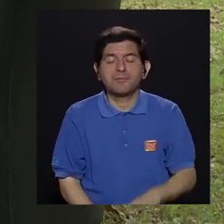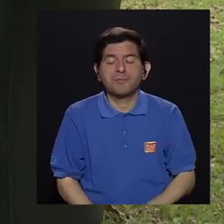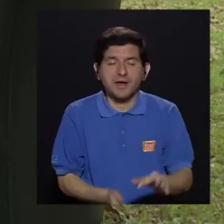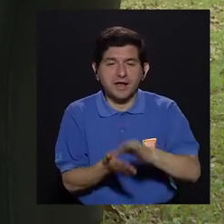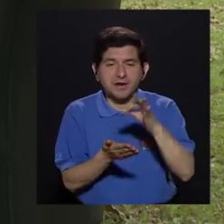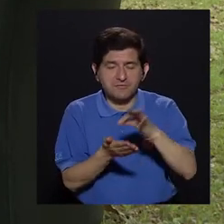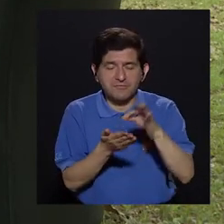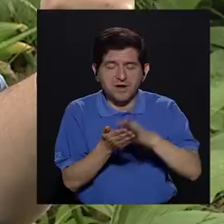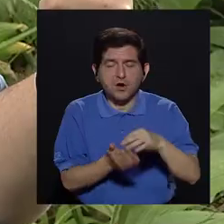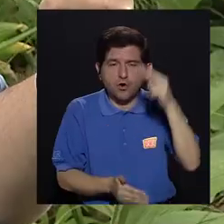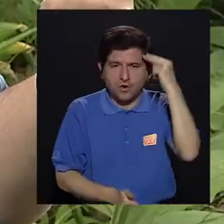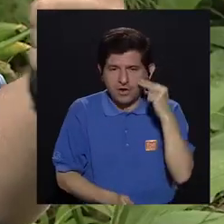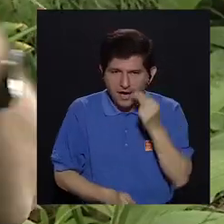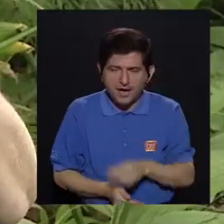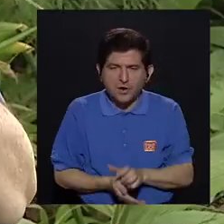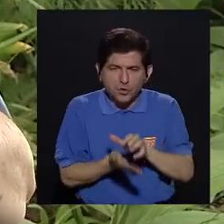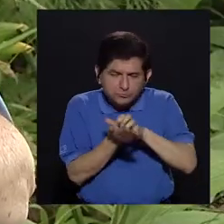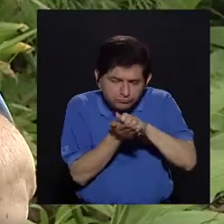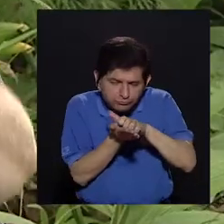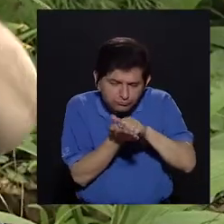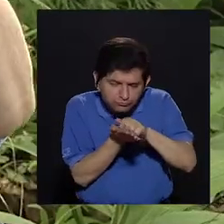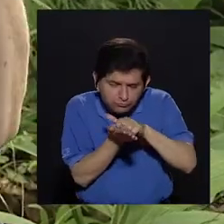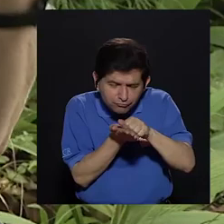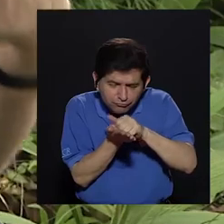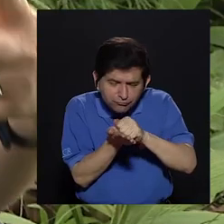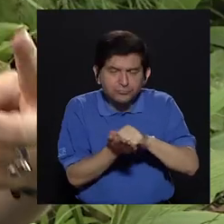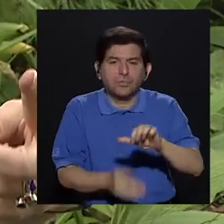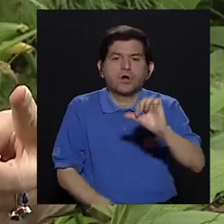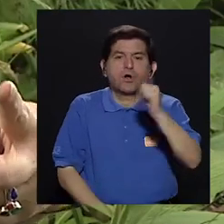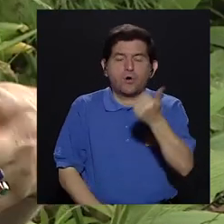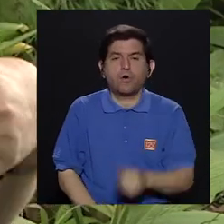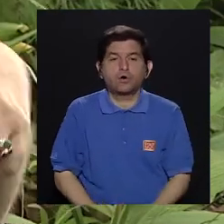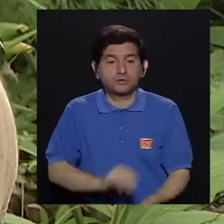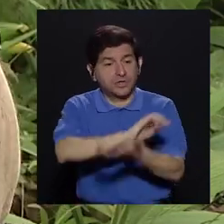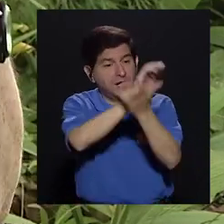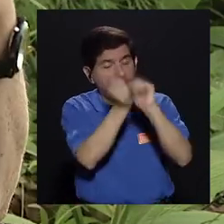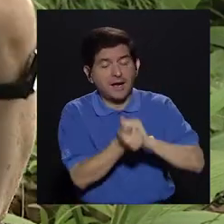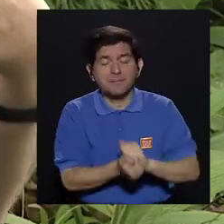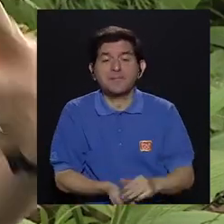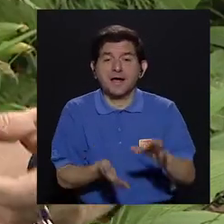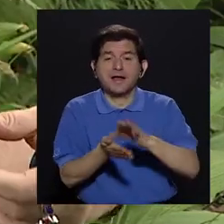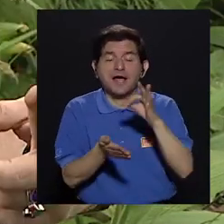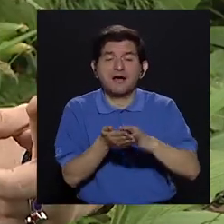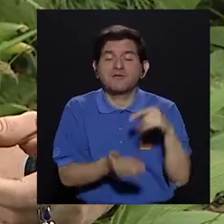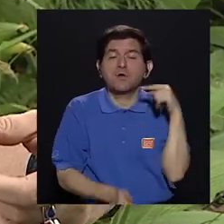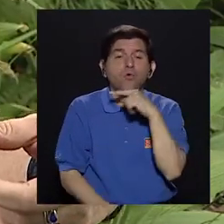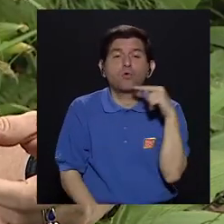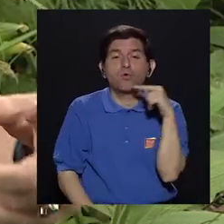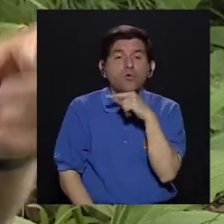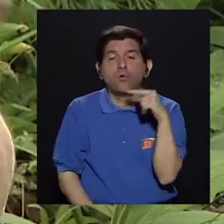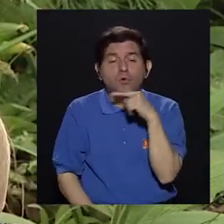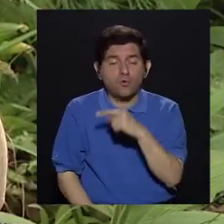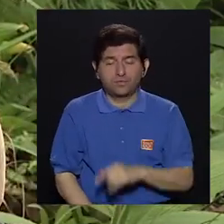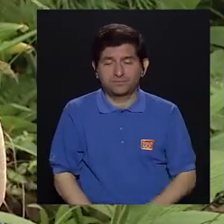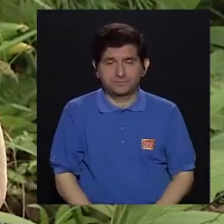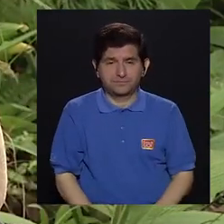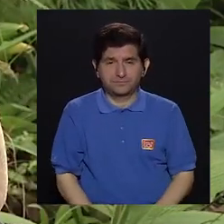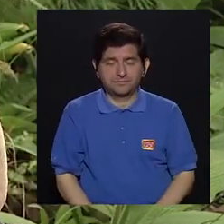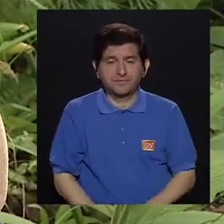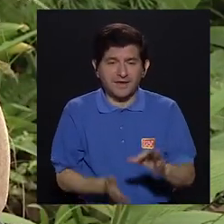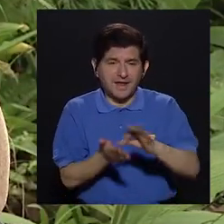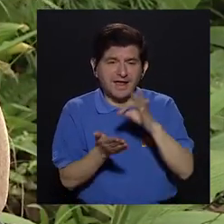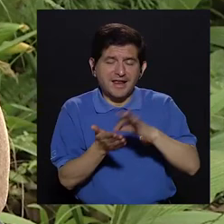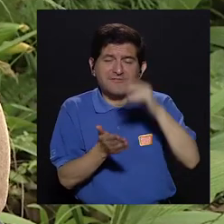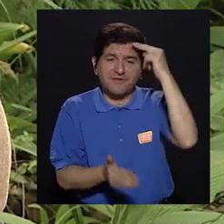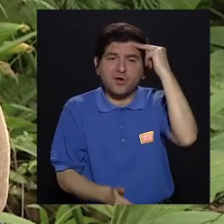frijoles negros molidos, uh-huh, y la otra es cambiarnos a frijoles rojos, porque el